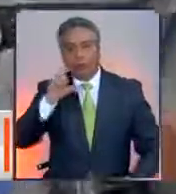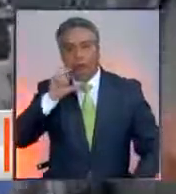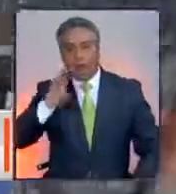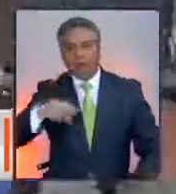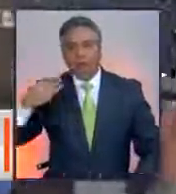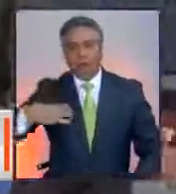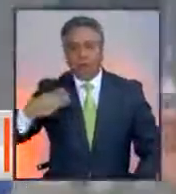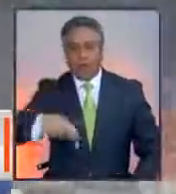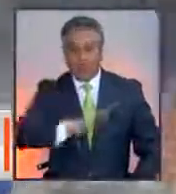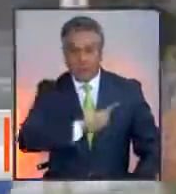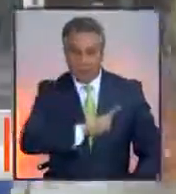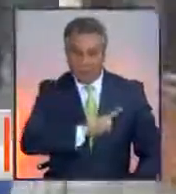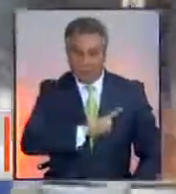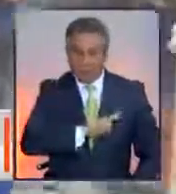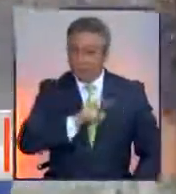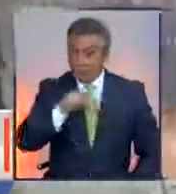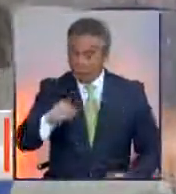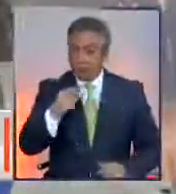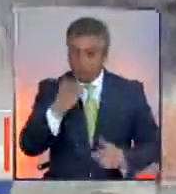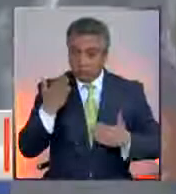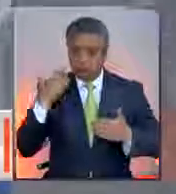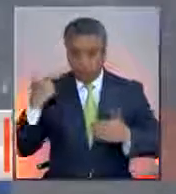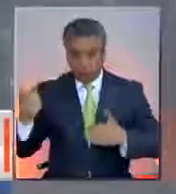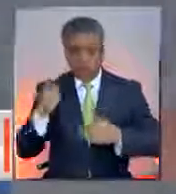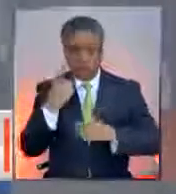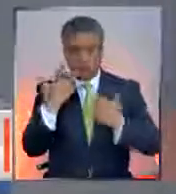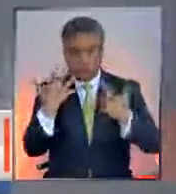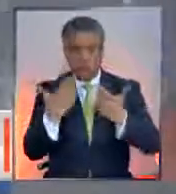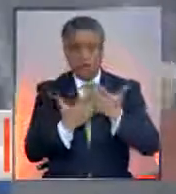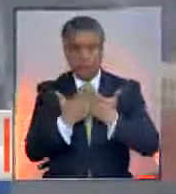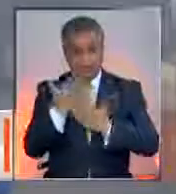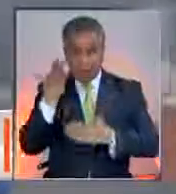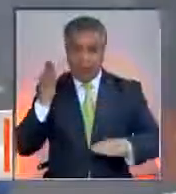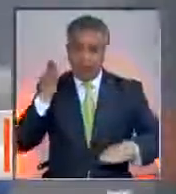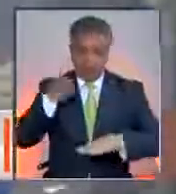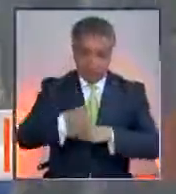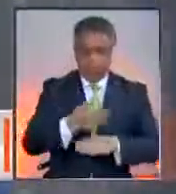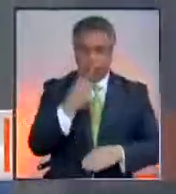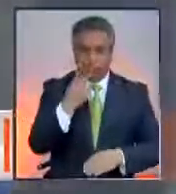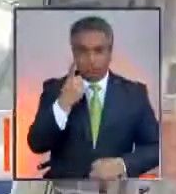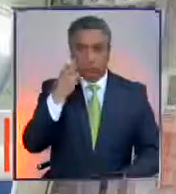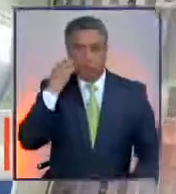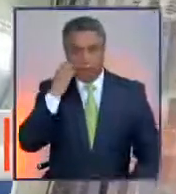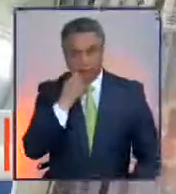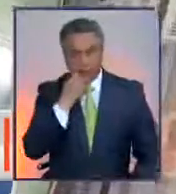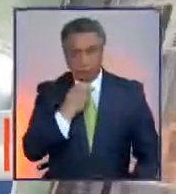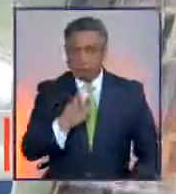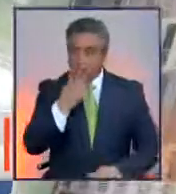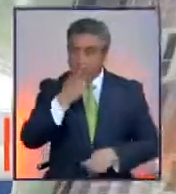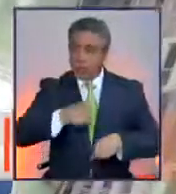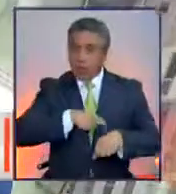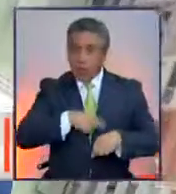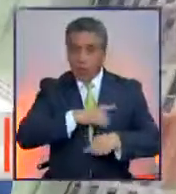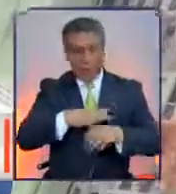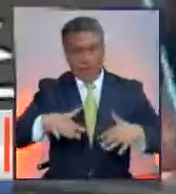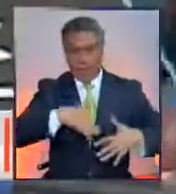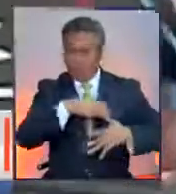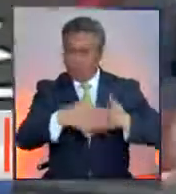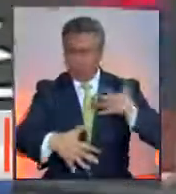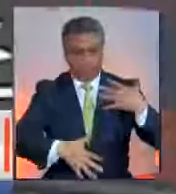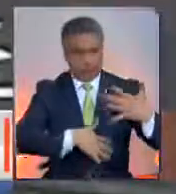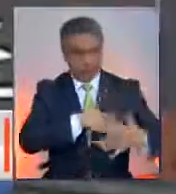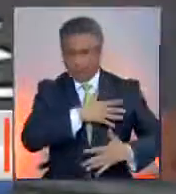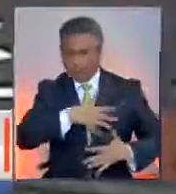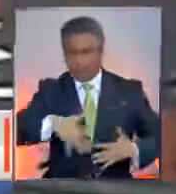21 de mayo llegó a trabajar a las 7 de la mañana. 3 horas más tarde comenzaron los disturbios.